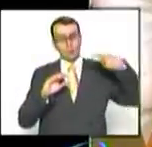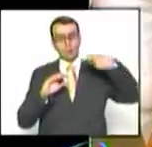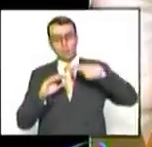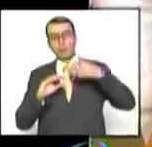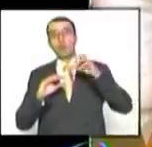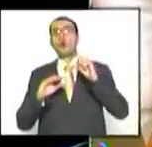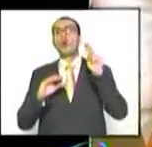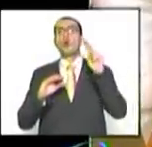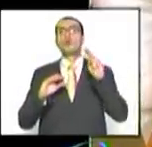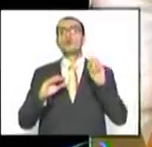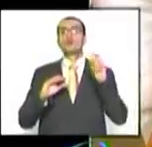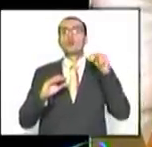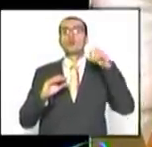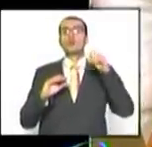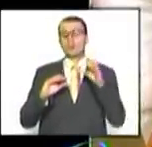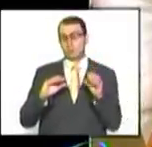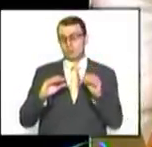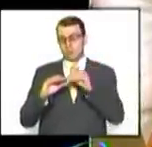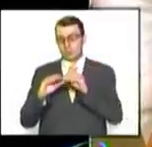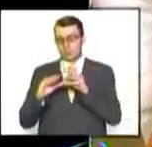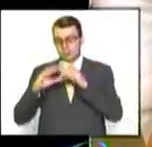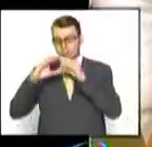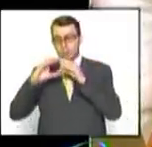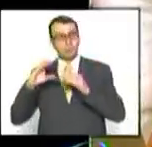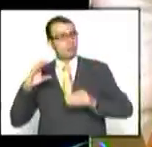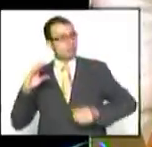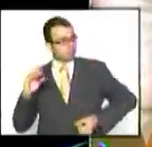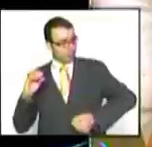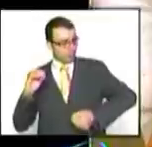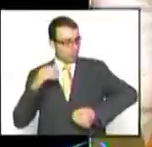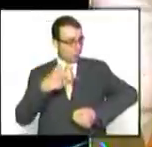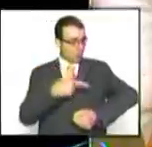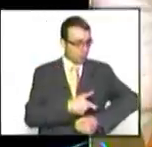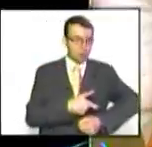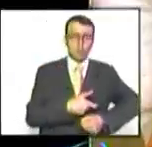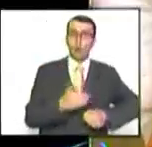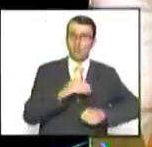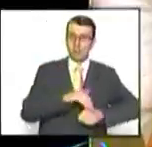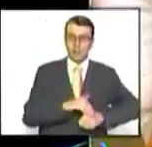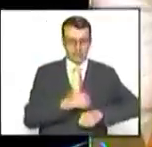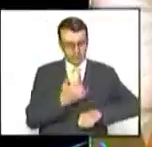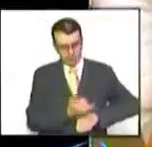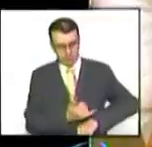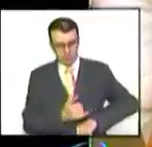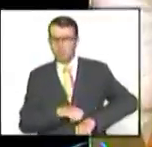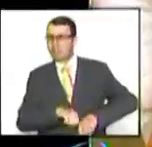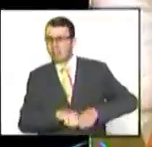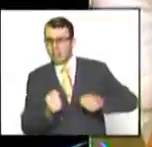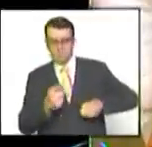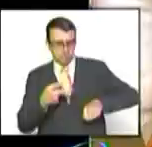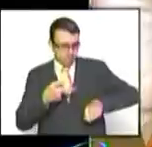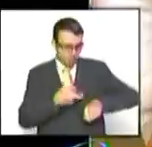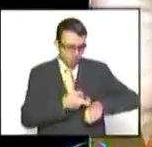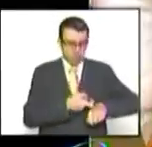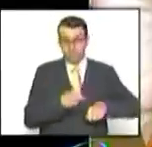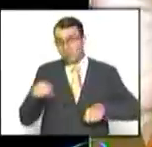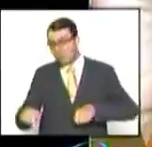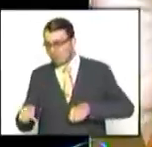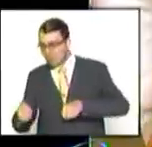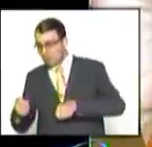articulación. Hemos visto pacientes en la investigación de grado, estuvimos viendo pacientes